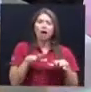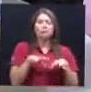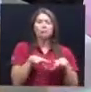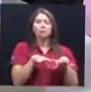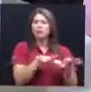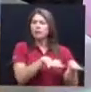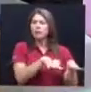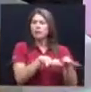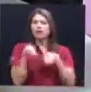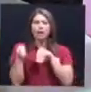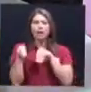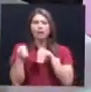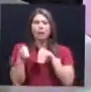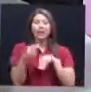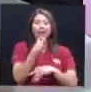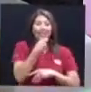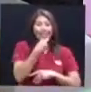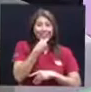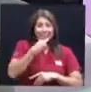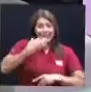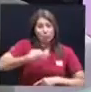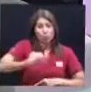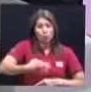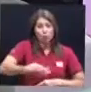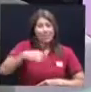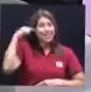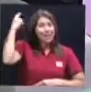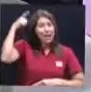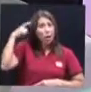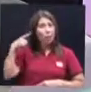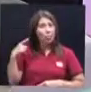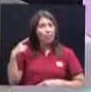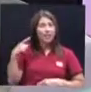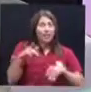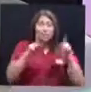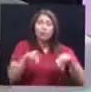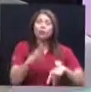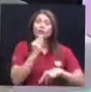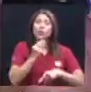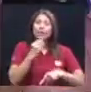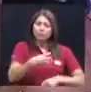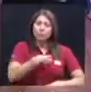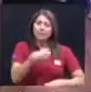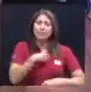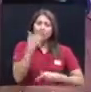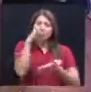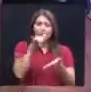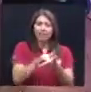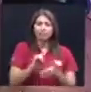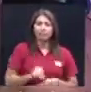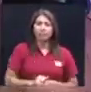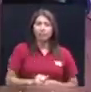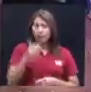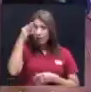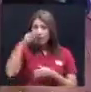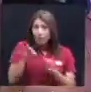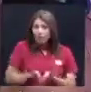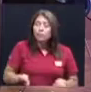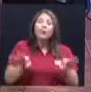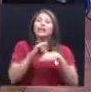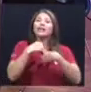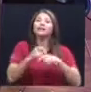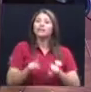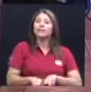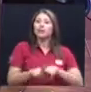Inglaterra todos los días en Londres hay marchas de los judíos protestando por eso creo que por eso es importante hacer la diferenciación